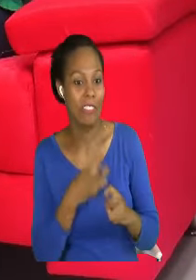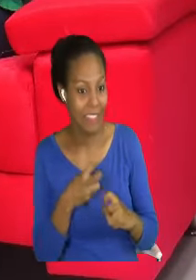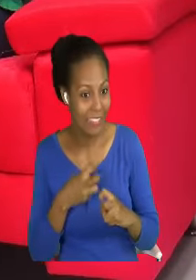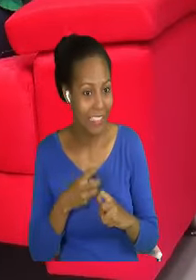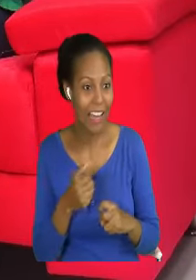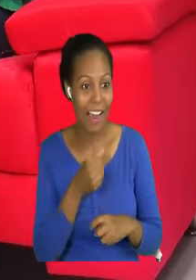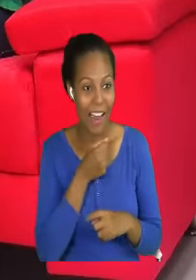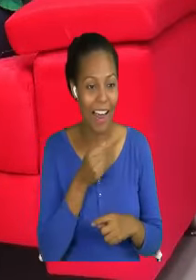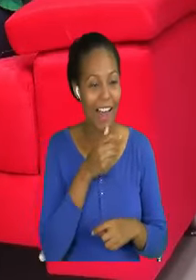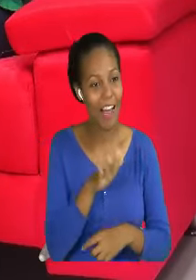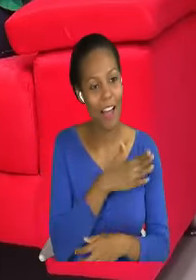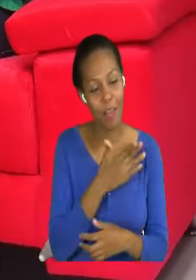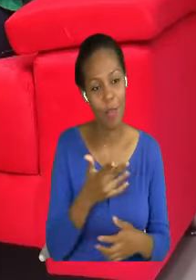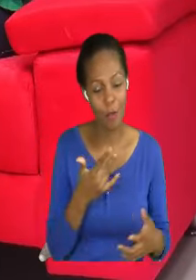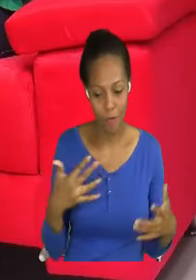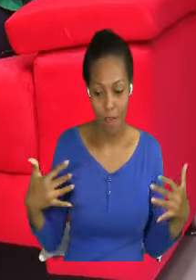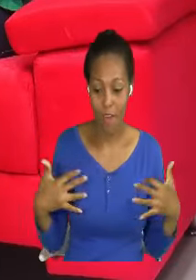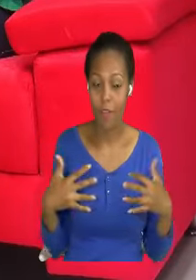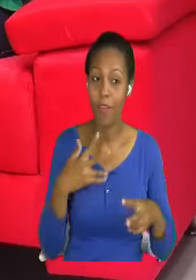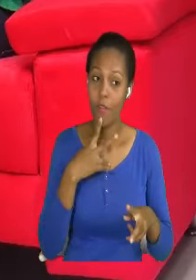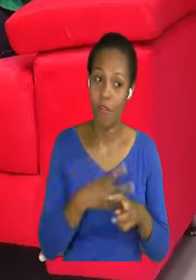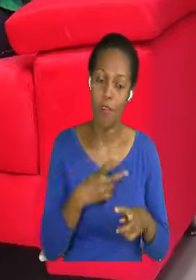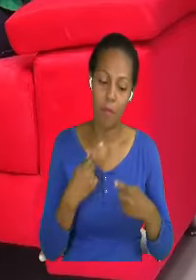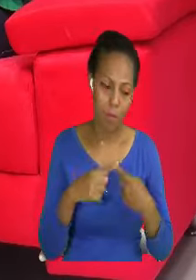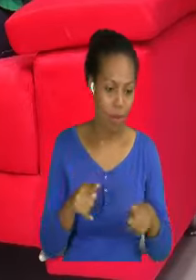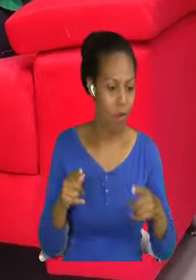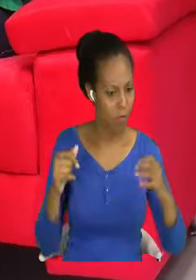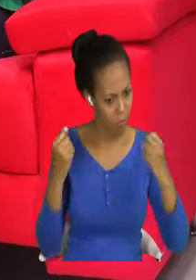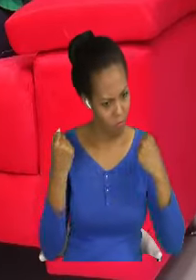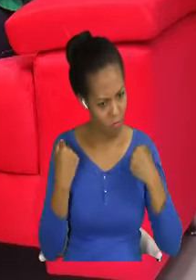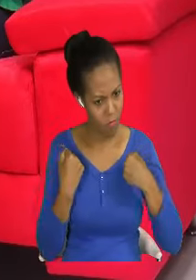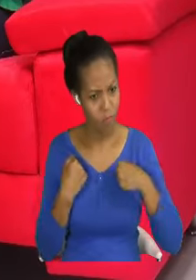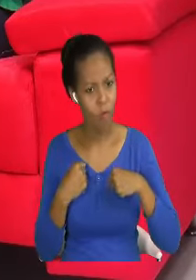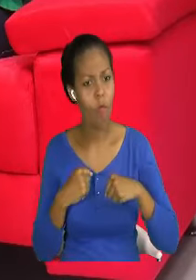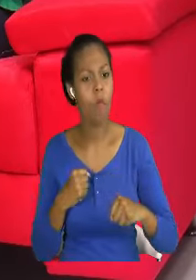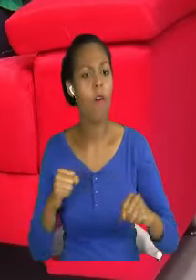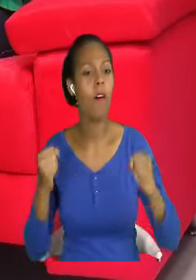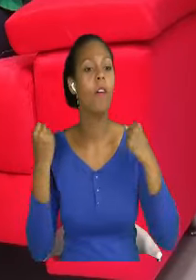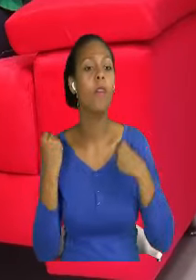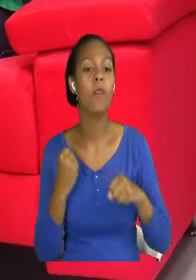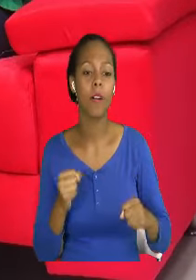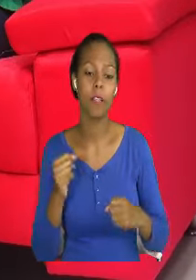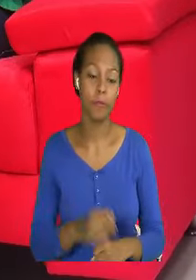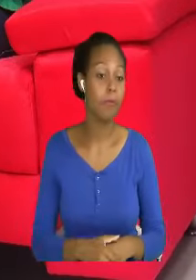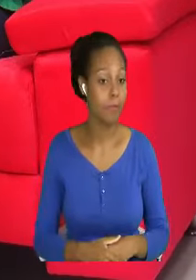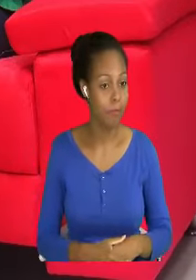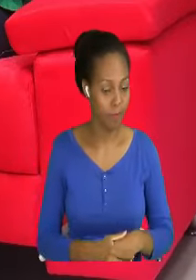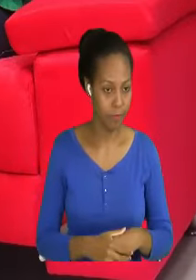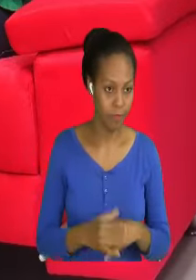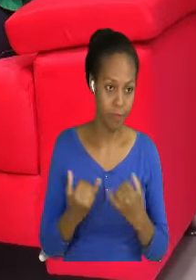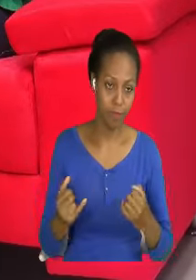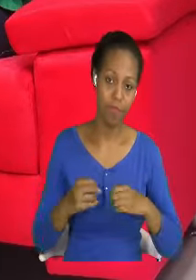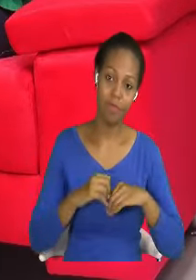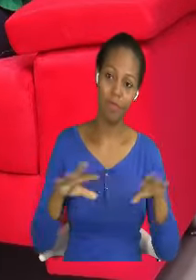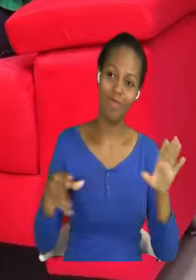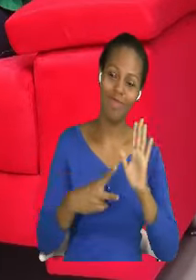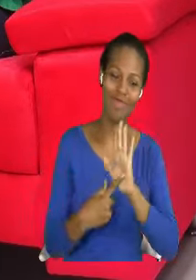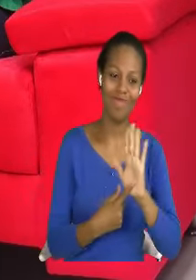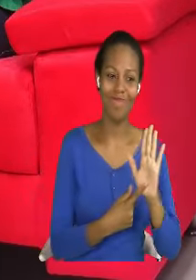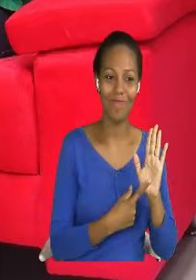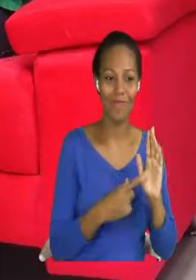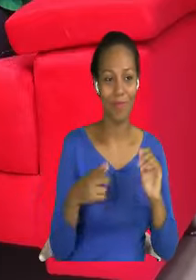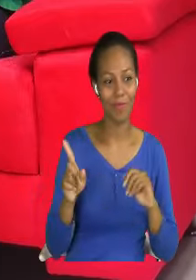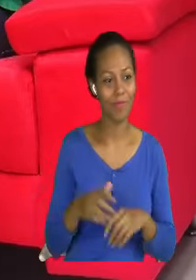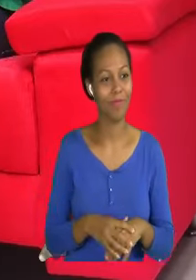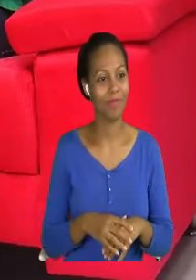pero estamos intentando hacerlo, estamos tratando de hacerlo como lo estoy publicando, de manera artesanal,